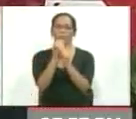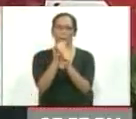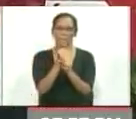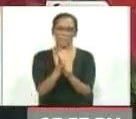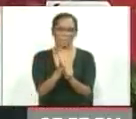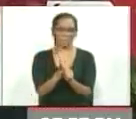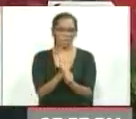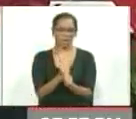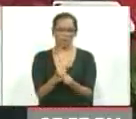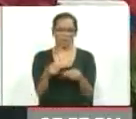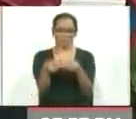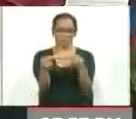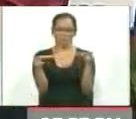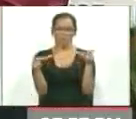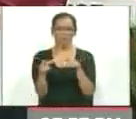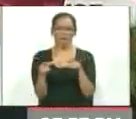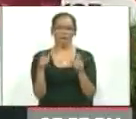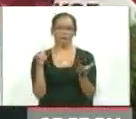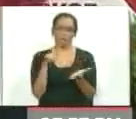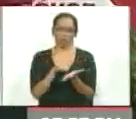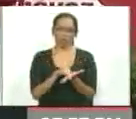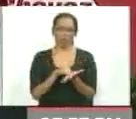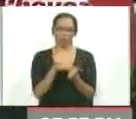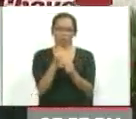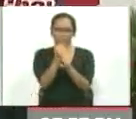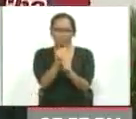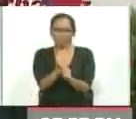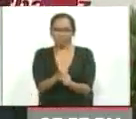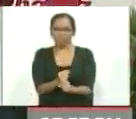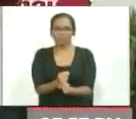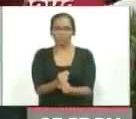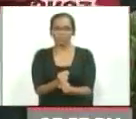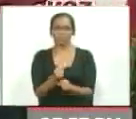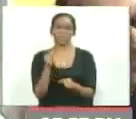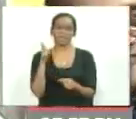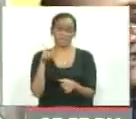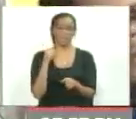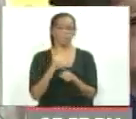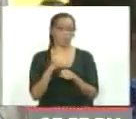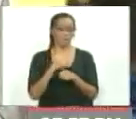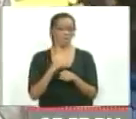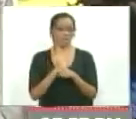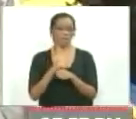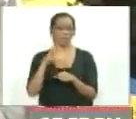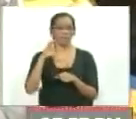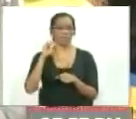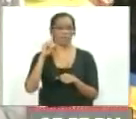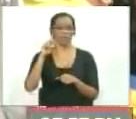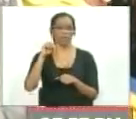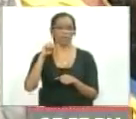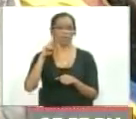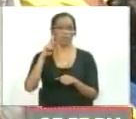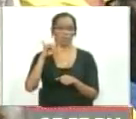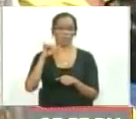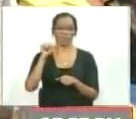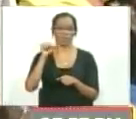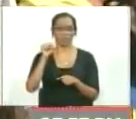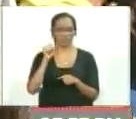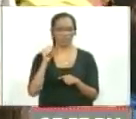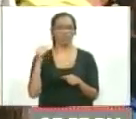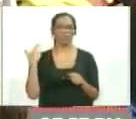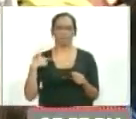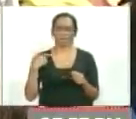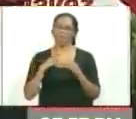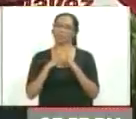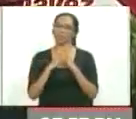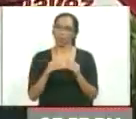Lo esperó en un sitio ahí del aeropuerto, donde ella, como trabajadora de Conviasa, tiene todo el